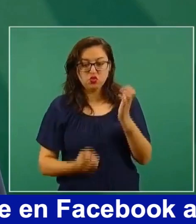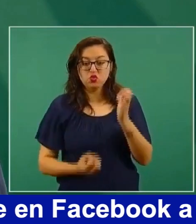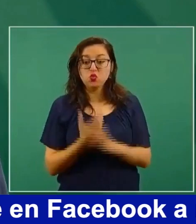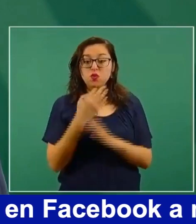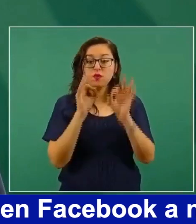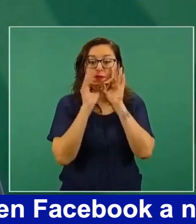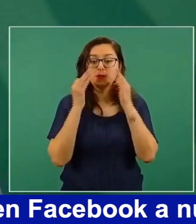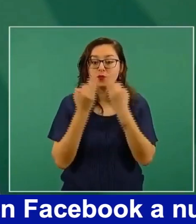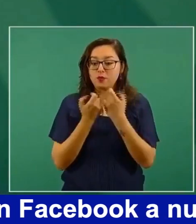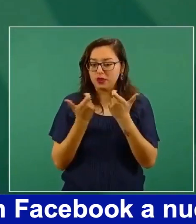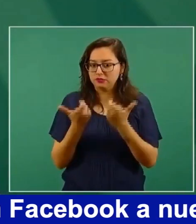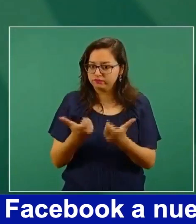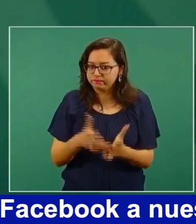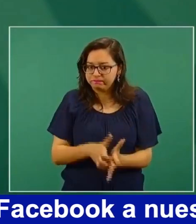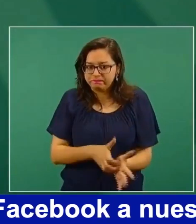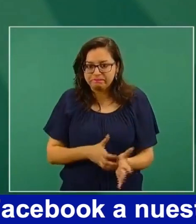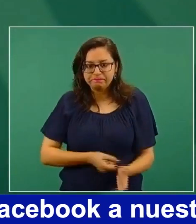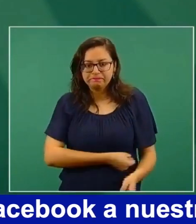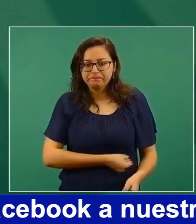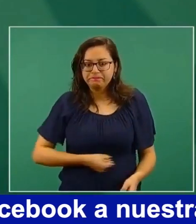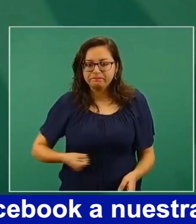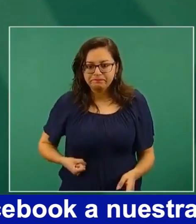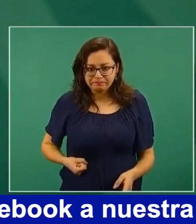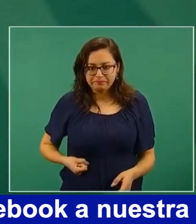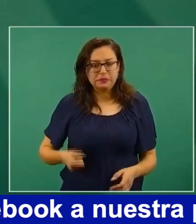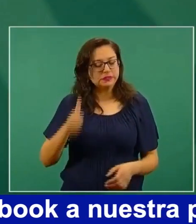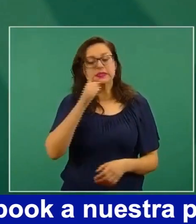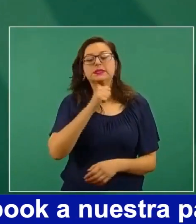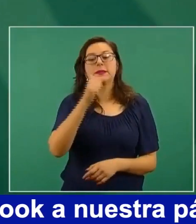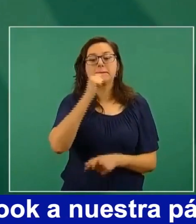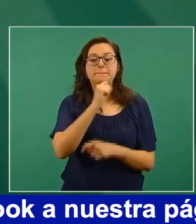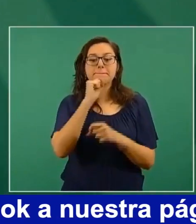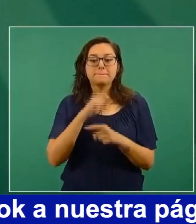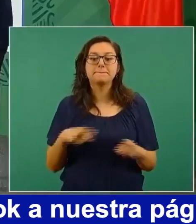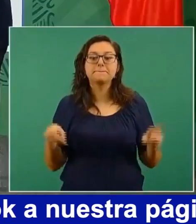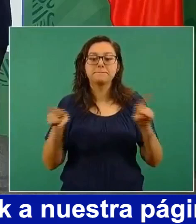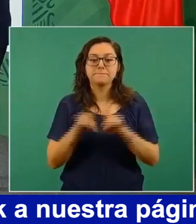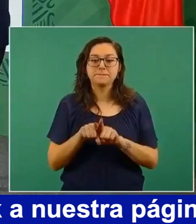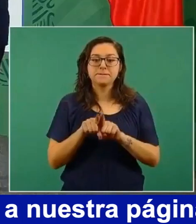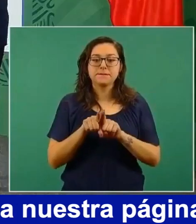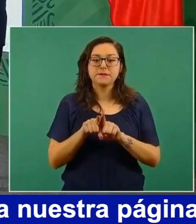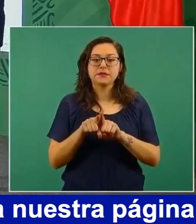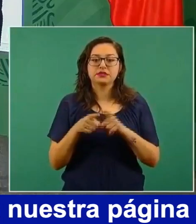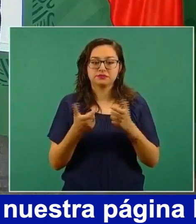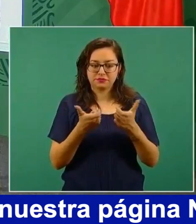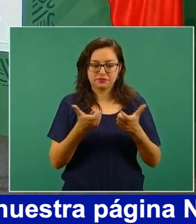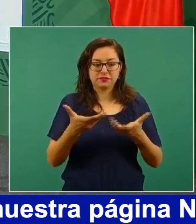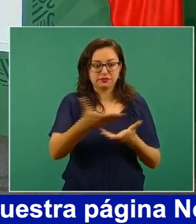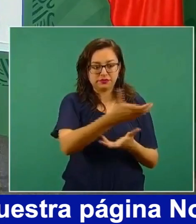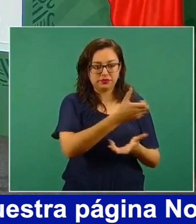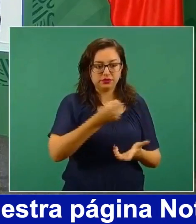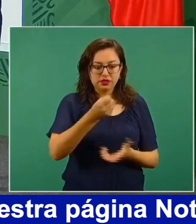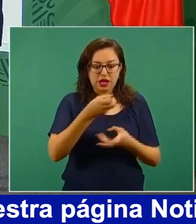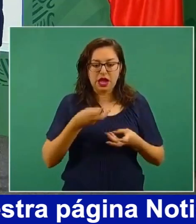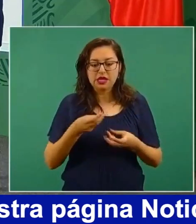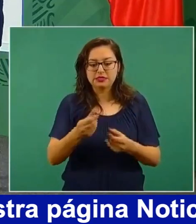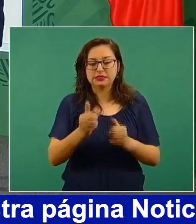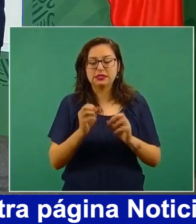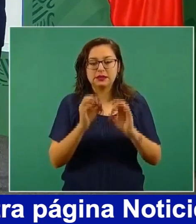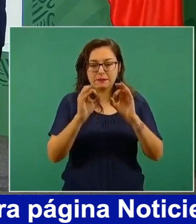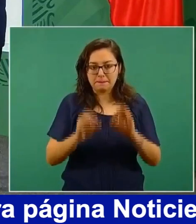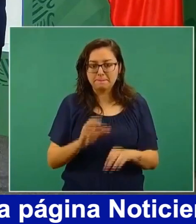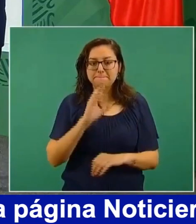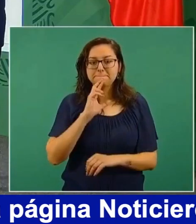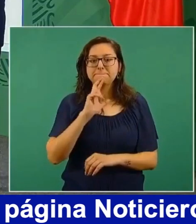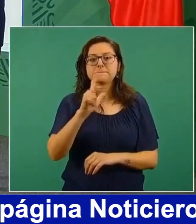en todo momento también procurar hacer el mejor uso de los recursos públicos en este proceso. Si pasamos por